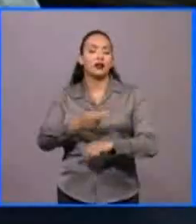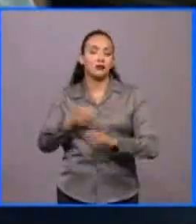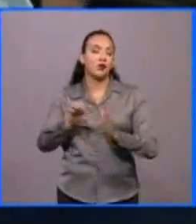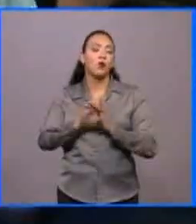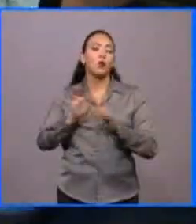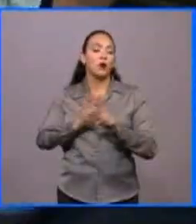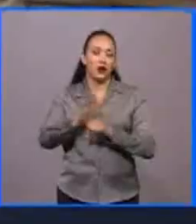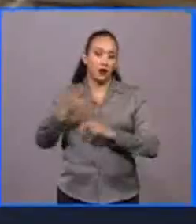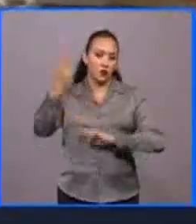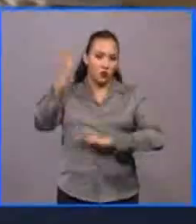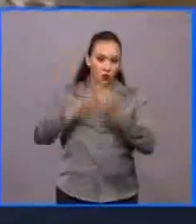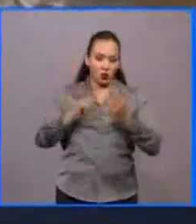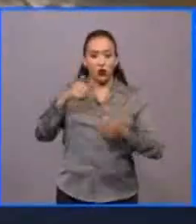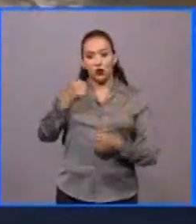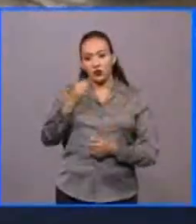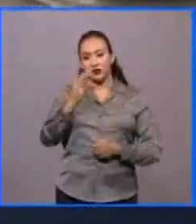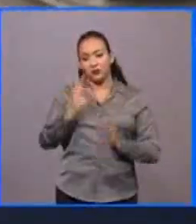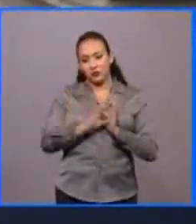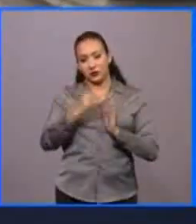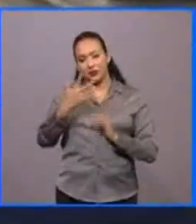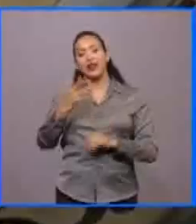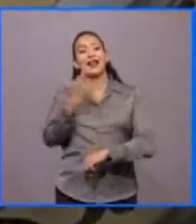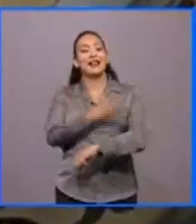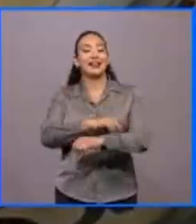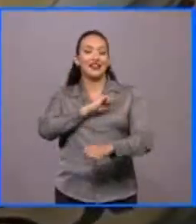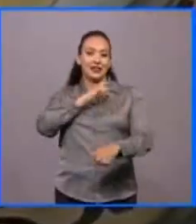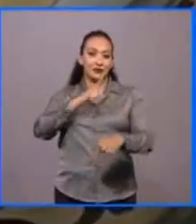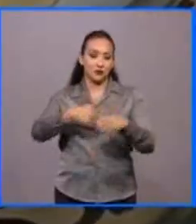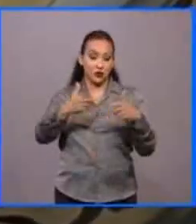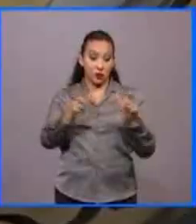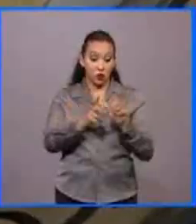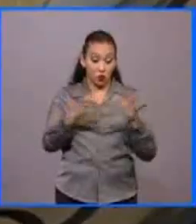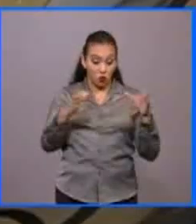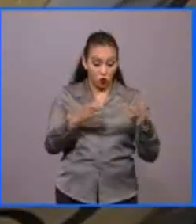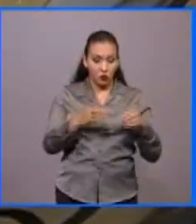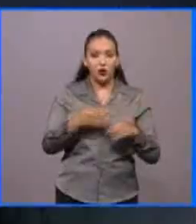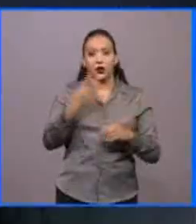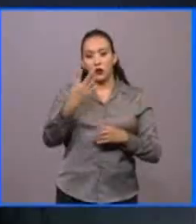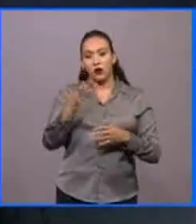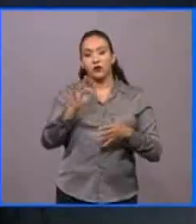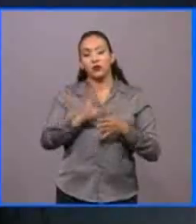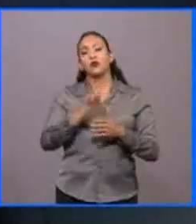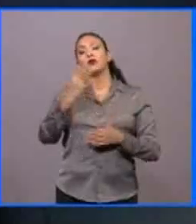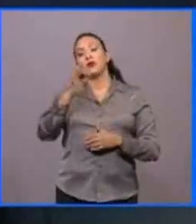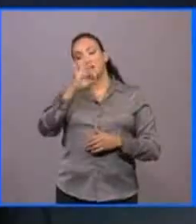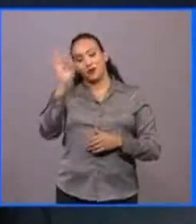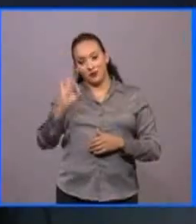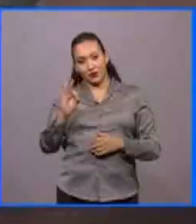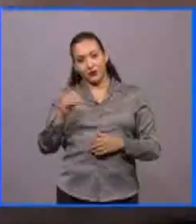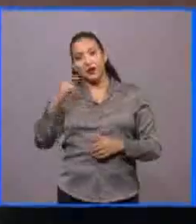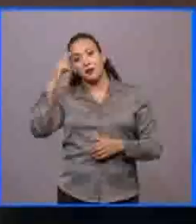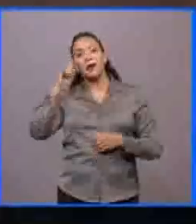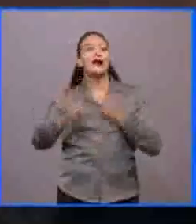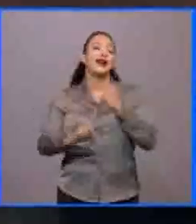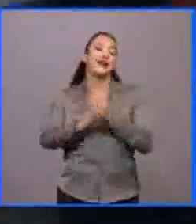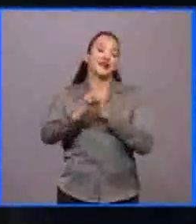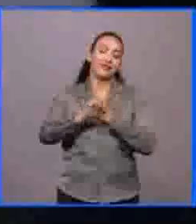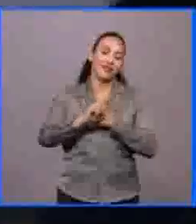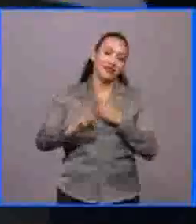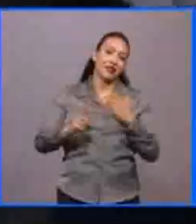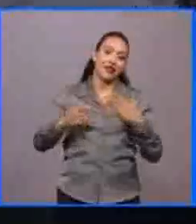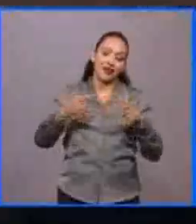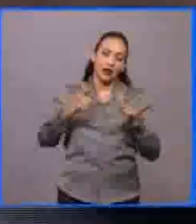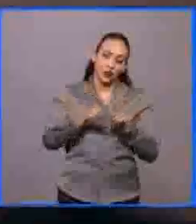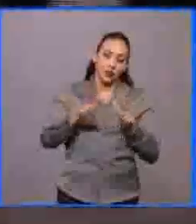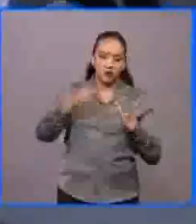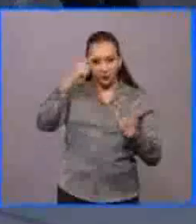huelga, 11.5% procedimientos especiales colectivos y 0.4% procedimientos de conflictos colectivos